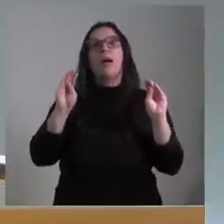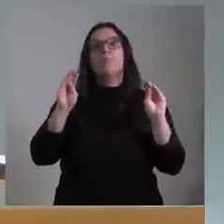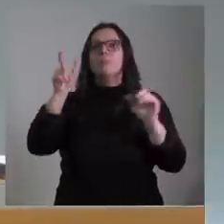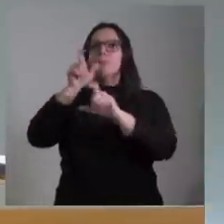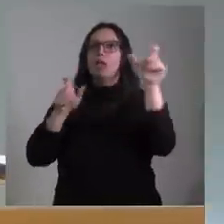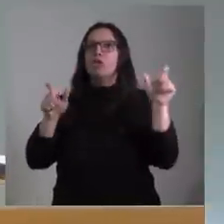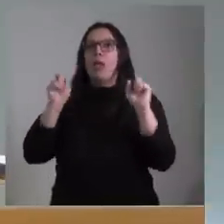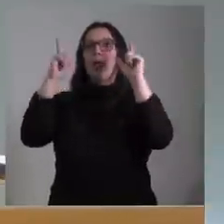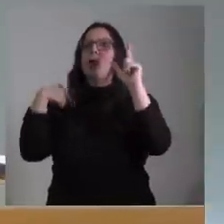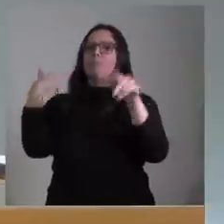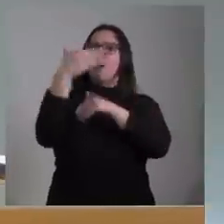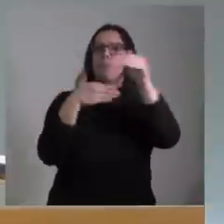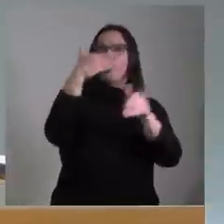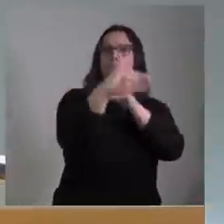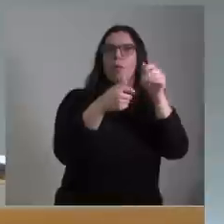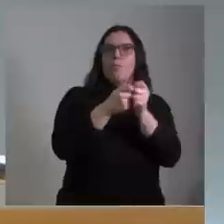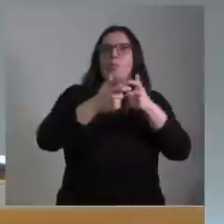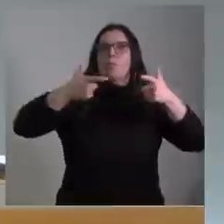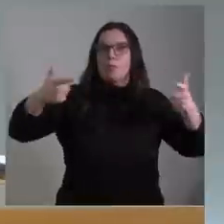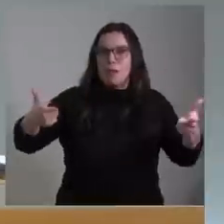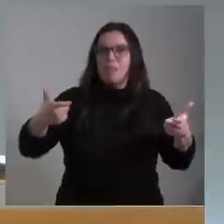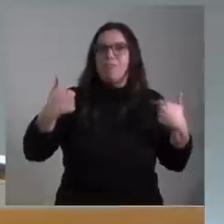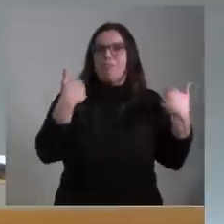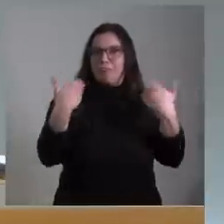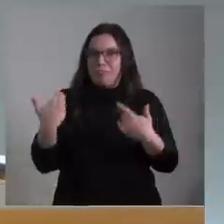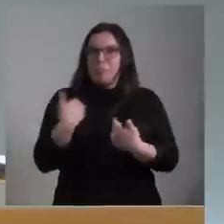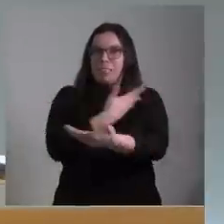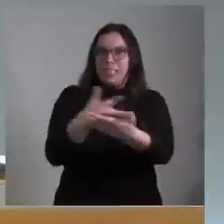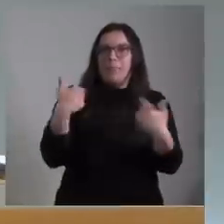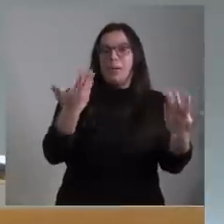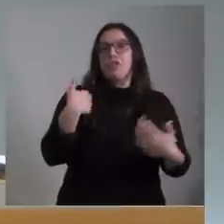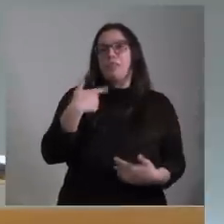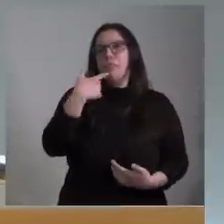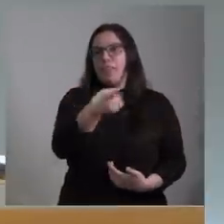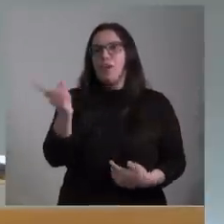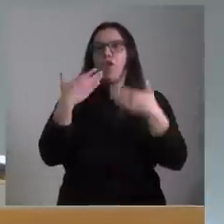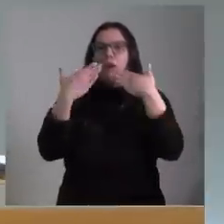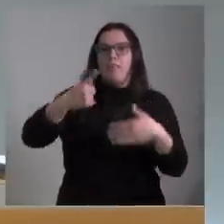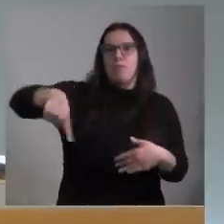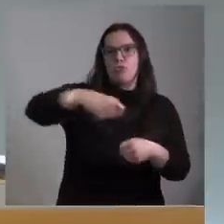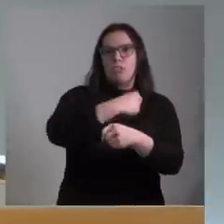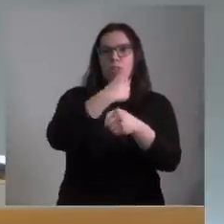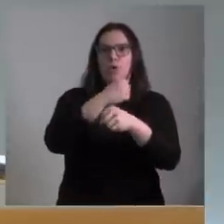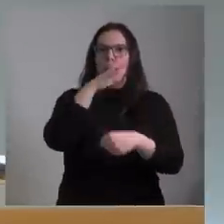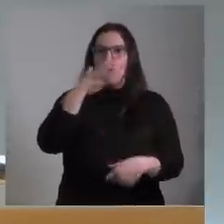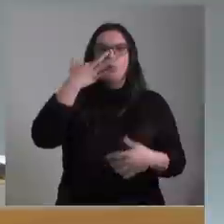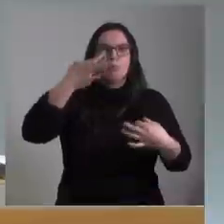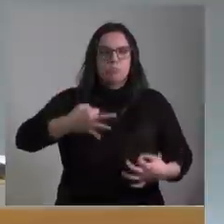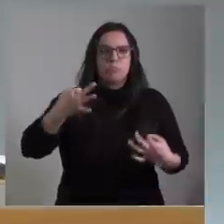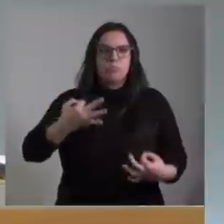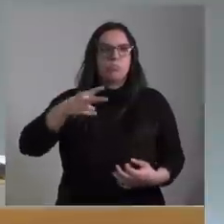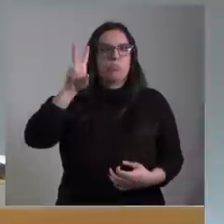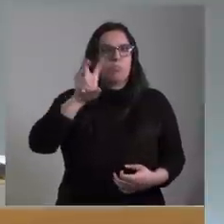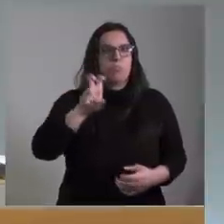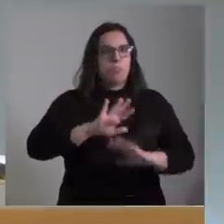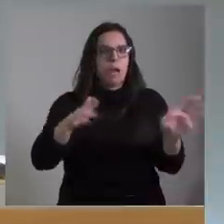las donaciones y se viene a recuperar esas necesidades y por tanto yo desde aquí agradezco esa tarea porque la verdad es que está siendo útil y